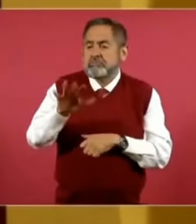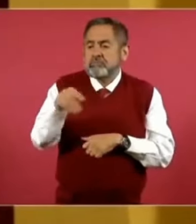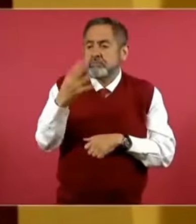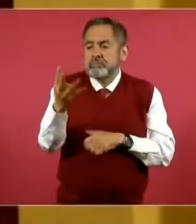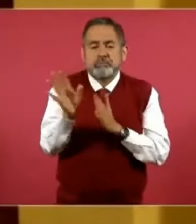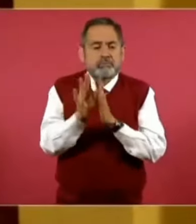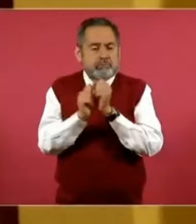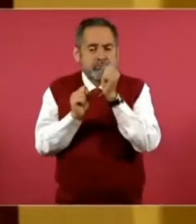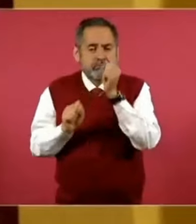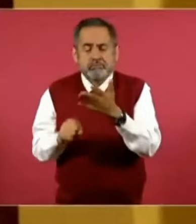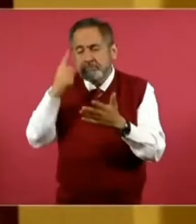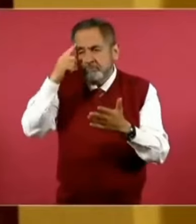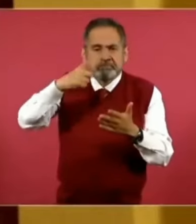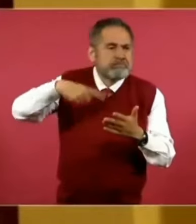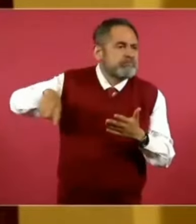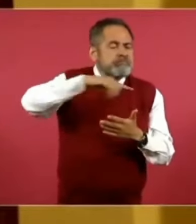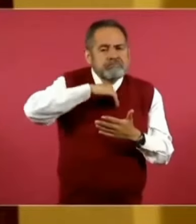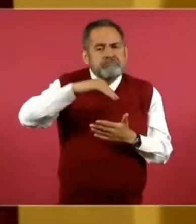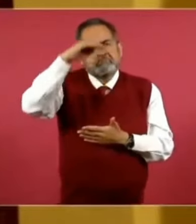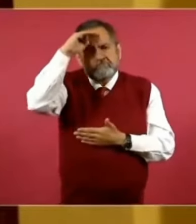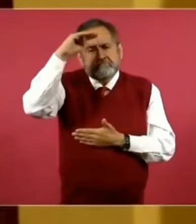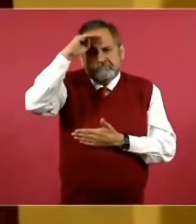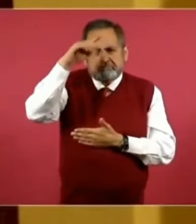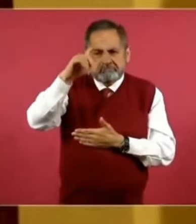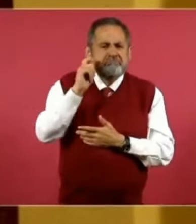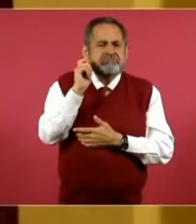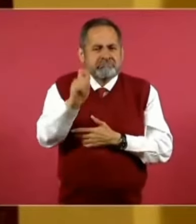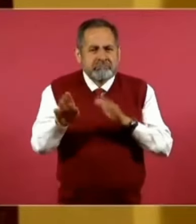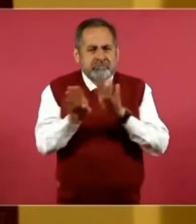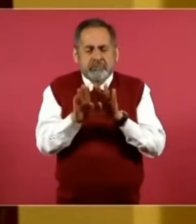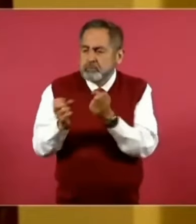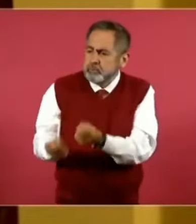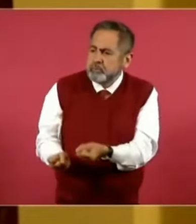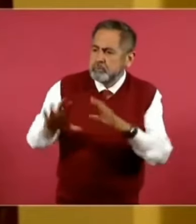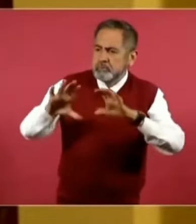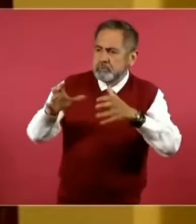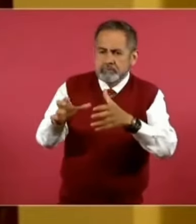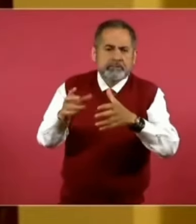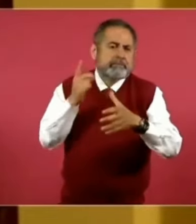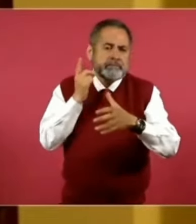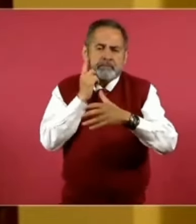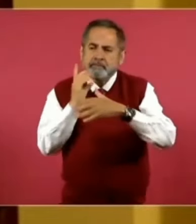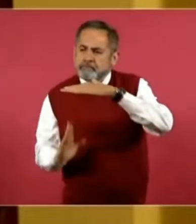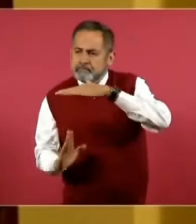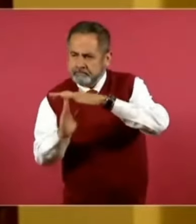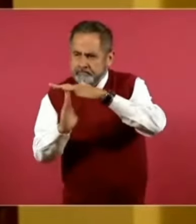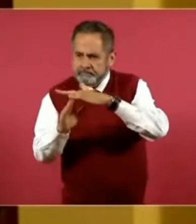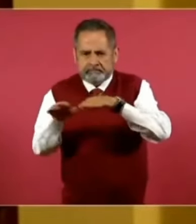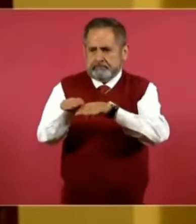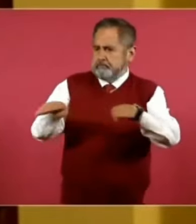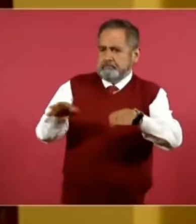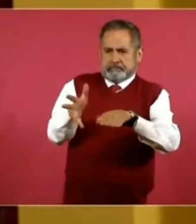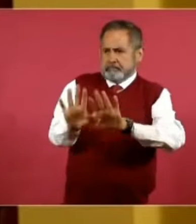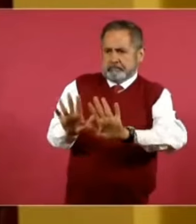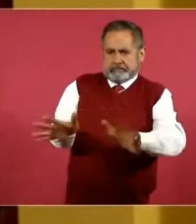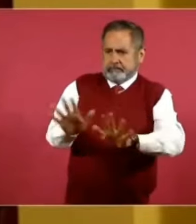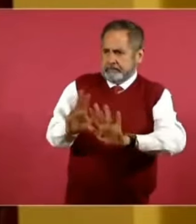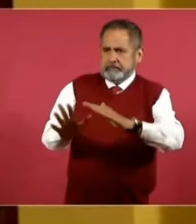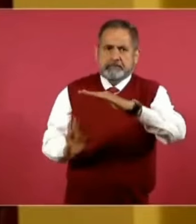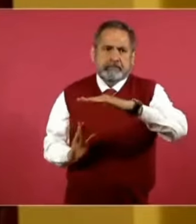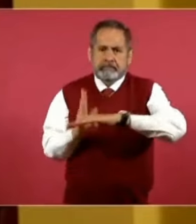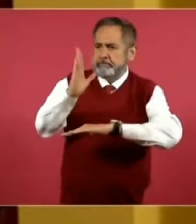constitucional para considerar que los techos de sobr representación son aplicables